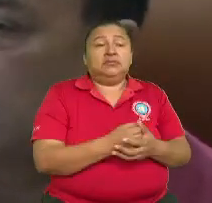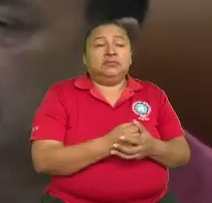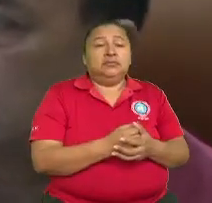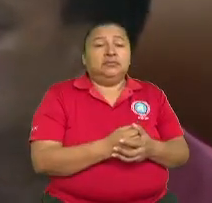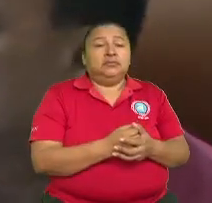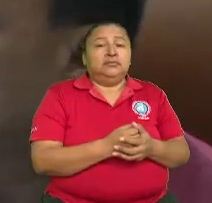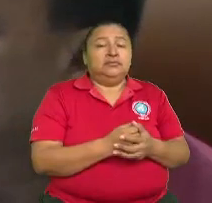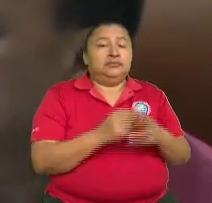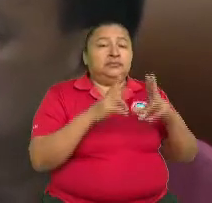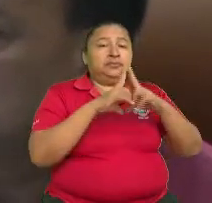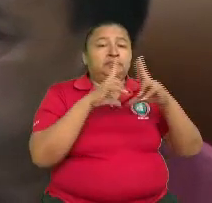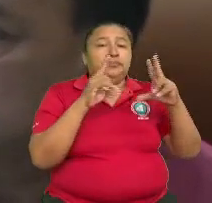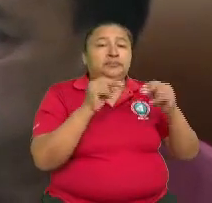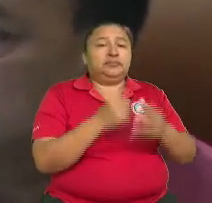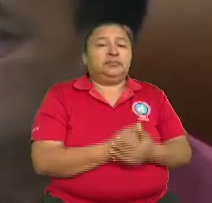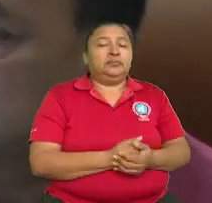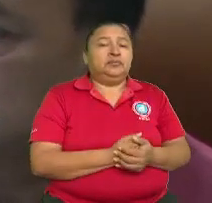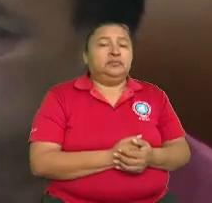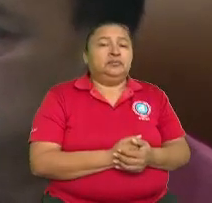de Nicaragua.